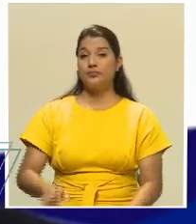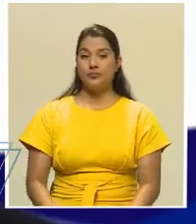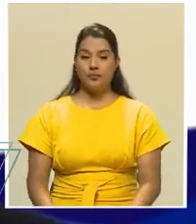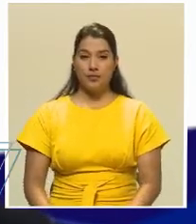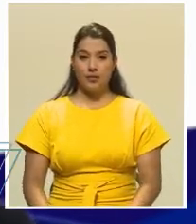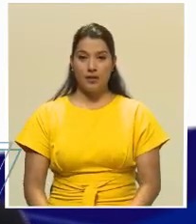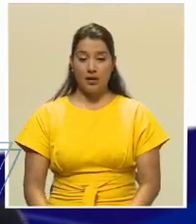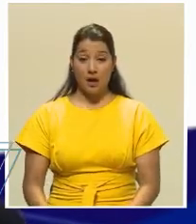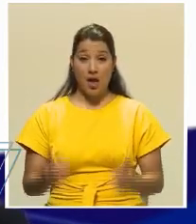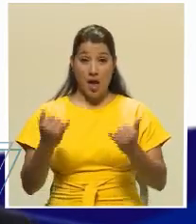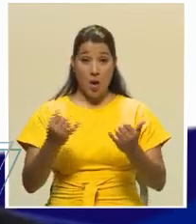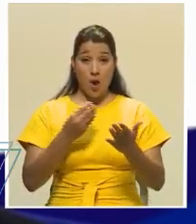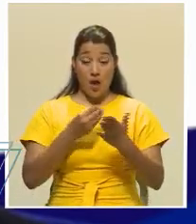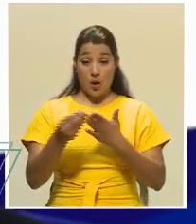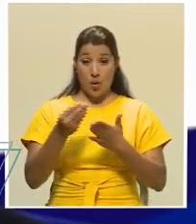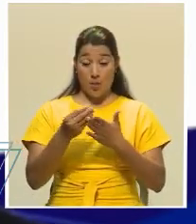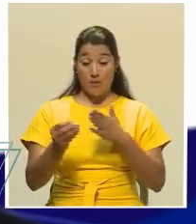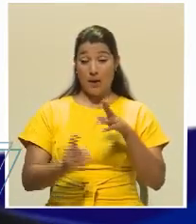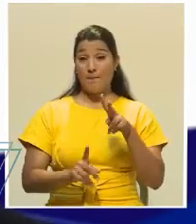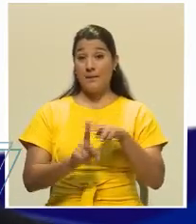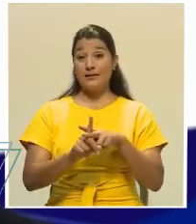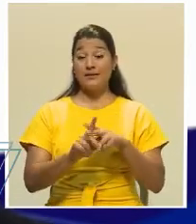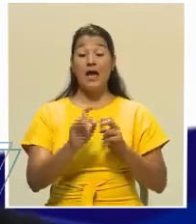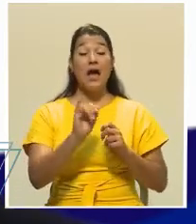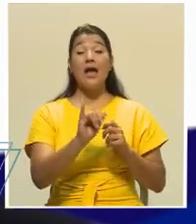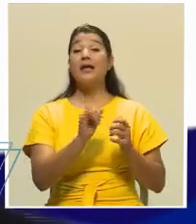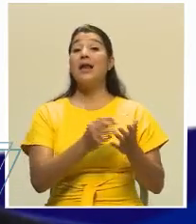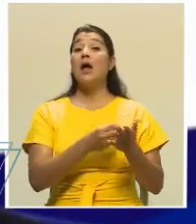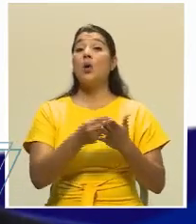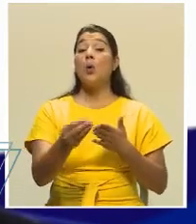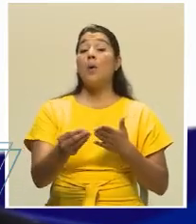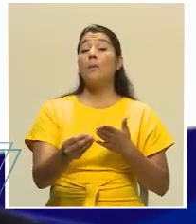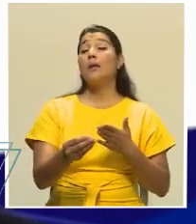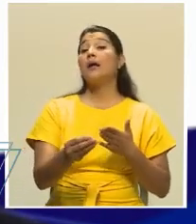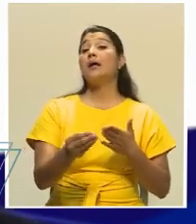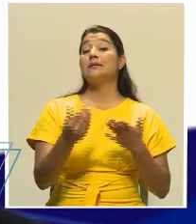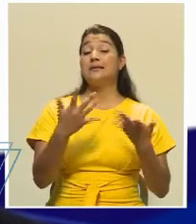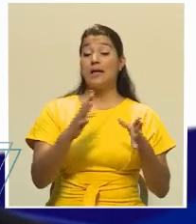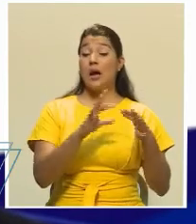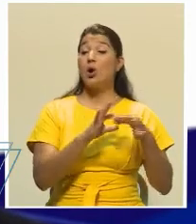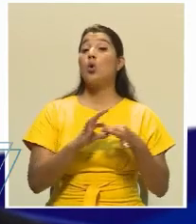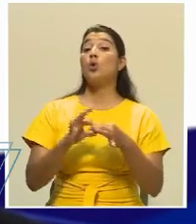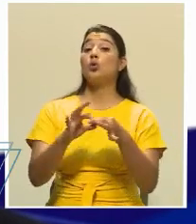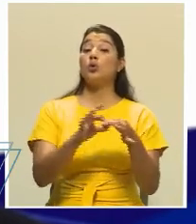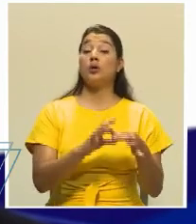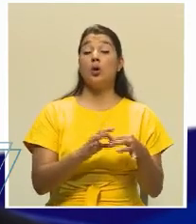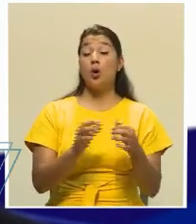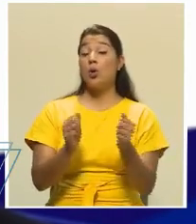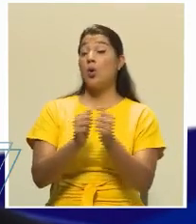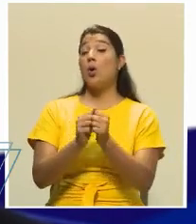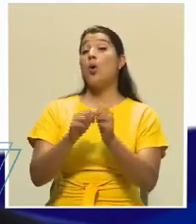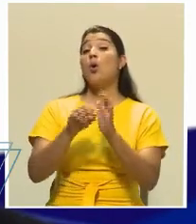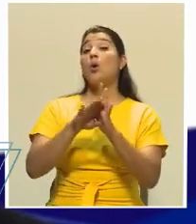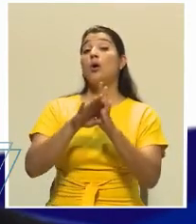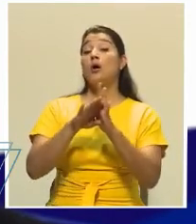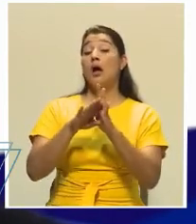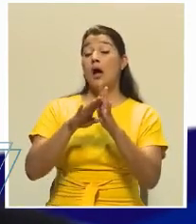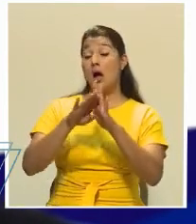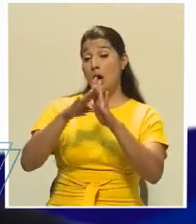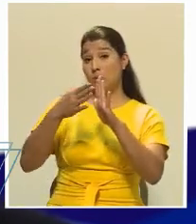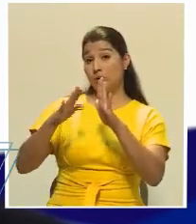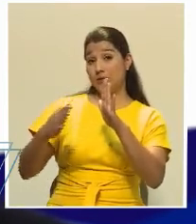el caso de las compras que están apareciendo, pues ahí la Contraloría está coordinando y acompañando a la auditoría interna, ¿verdad?